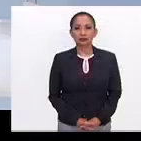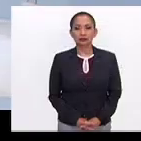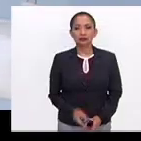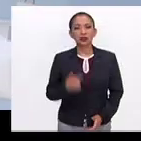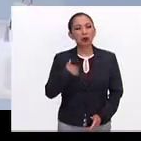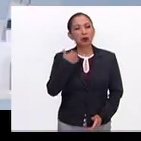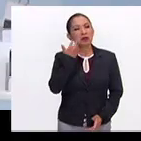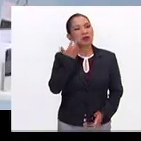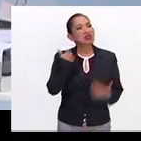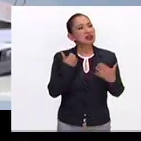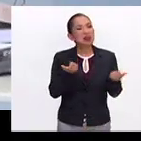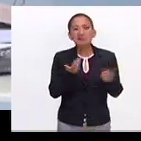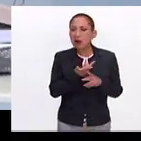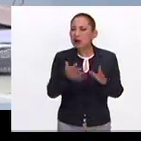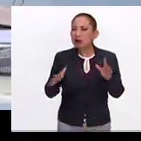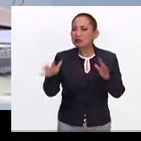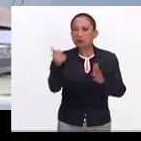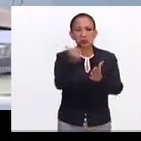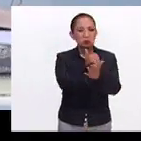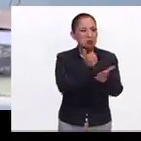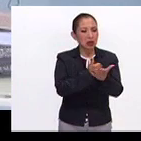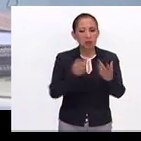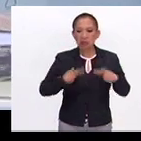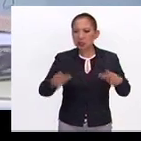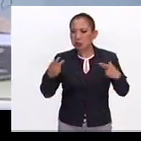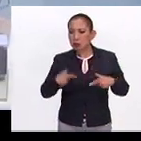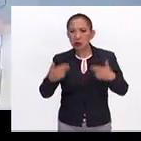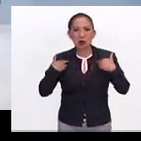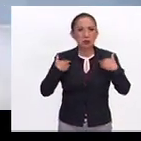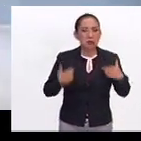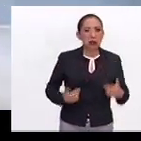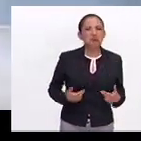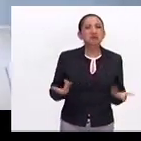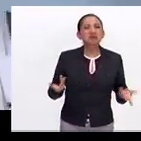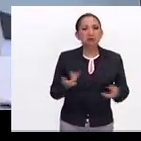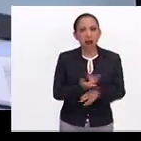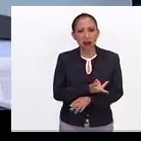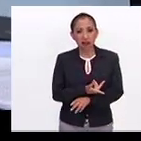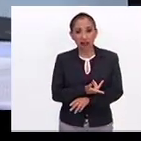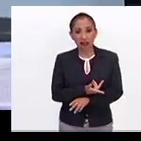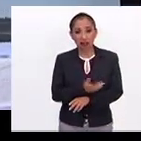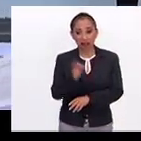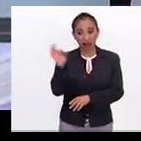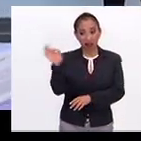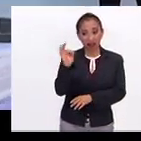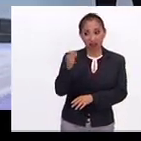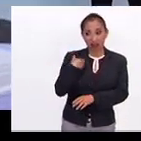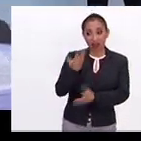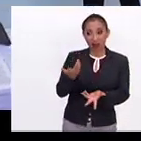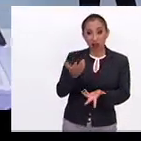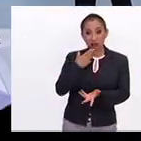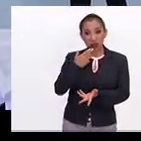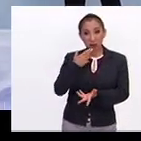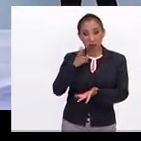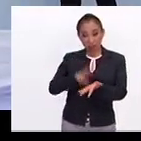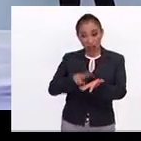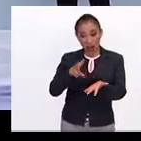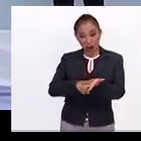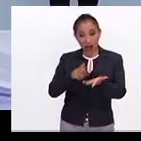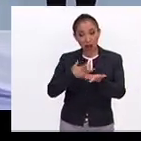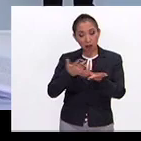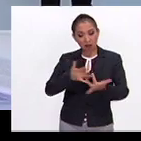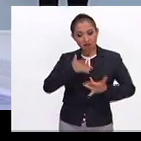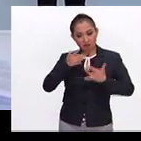Quiero comprender qué pasa con la civilización, con la humanidad. Si les aplicamos los valores esenciales de la